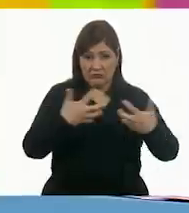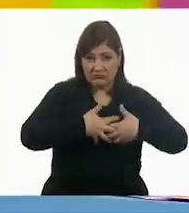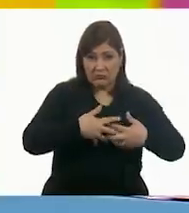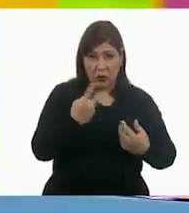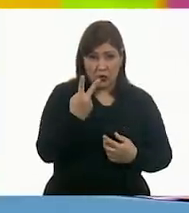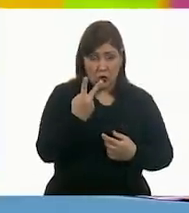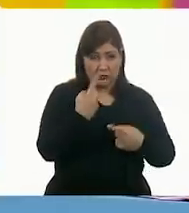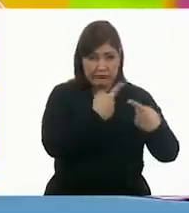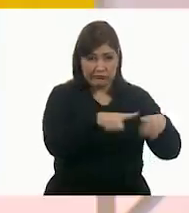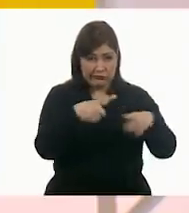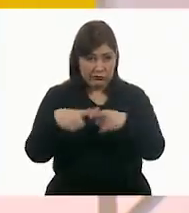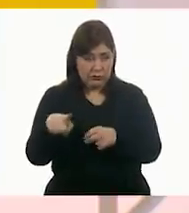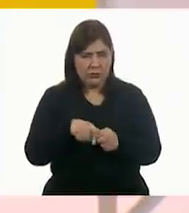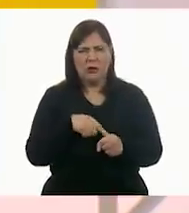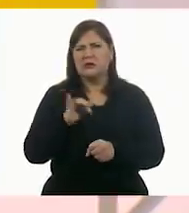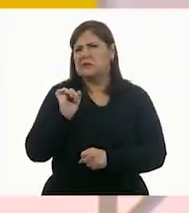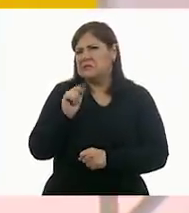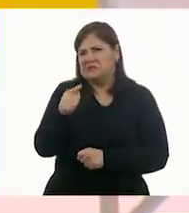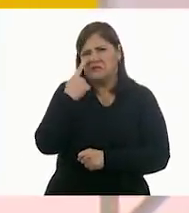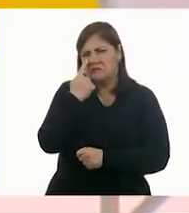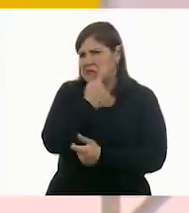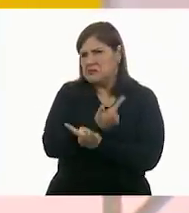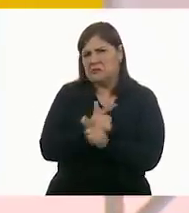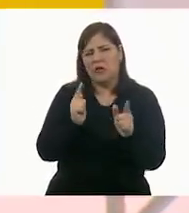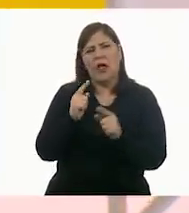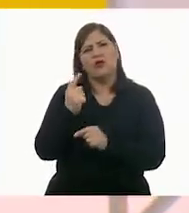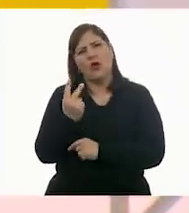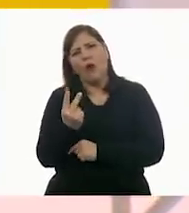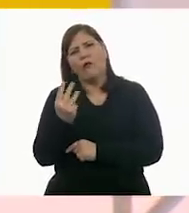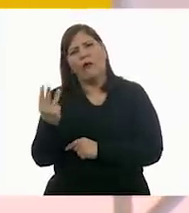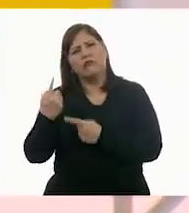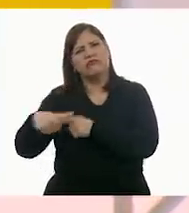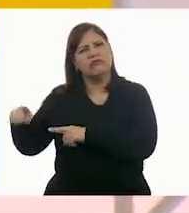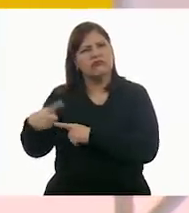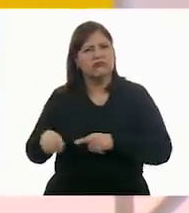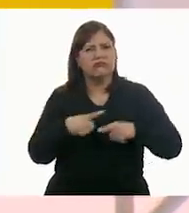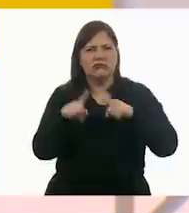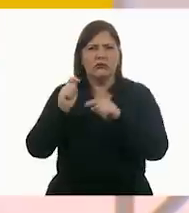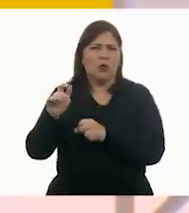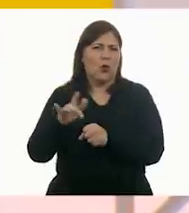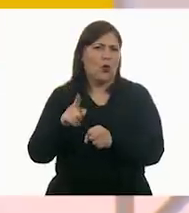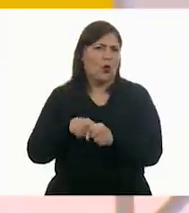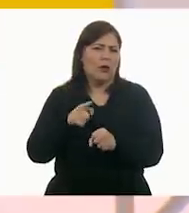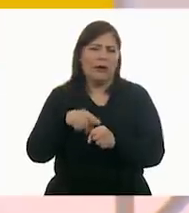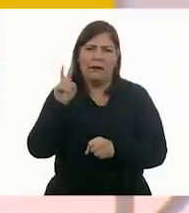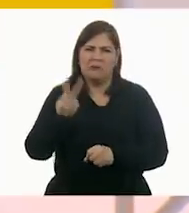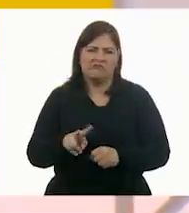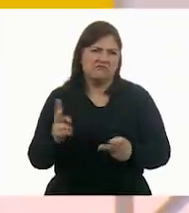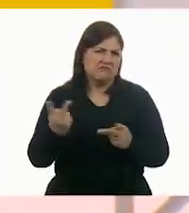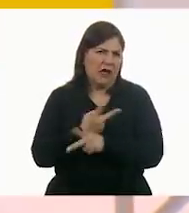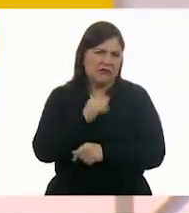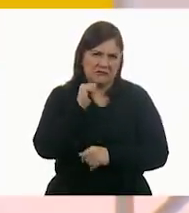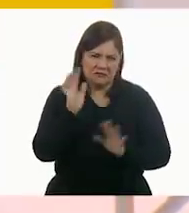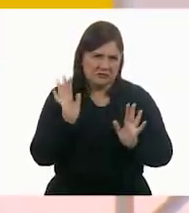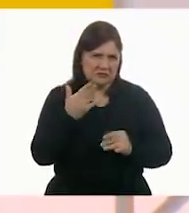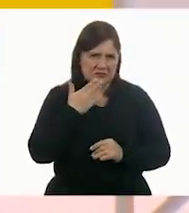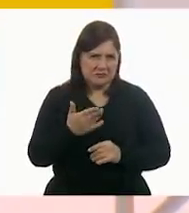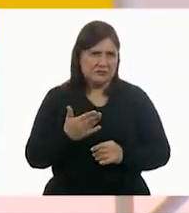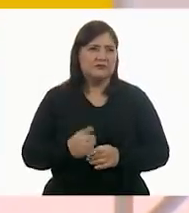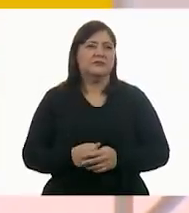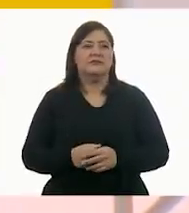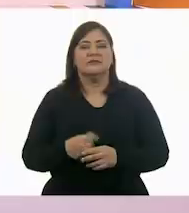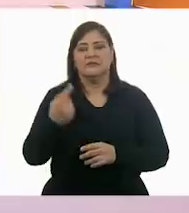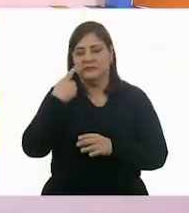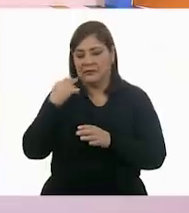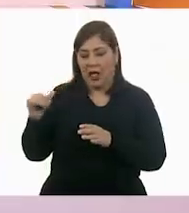los que quieras, dos, tres, cuatro. Al fin que aquí no pasa nada, mira. Yo le puse este